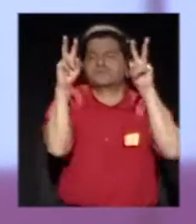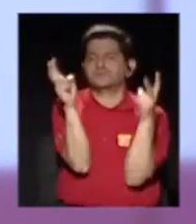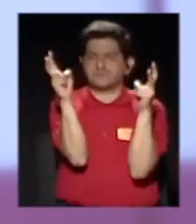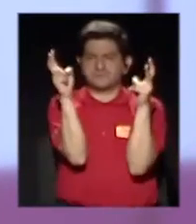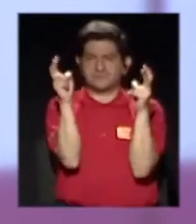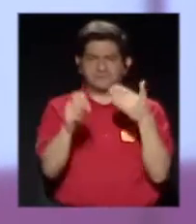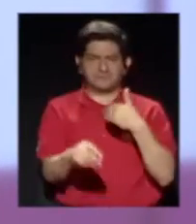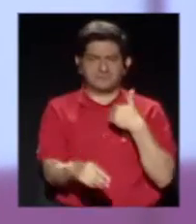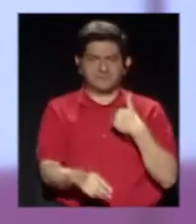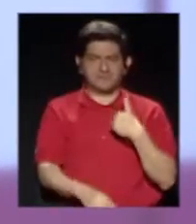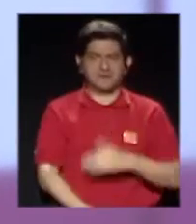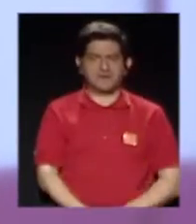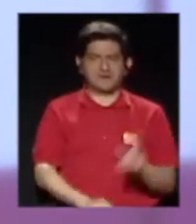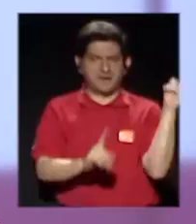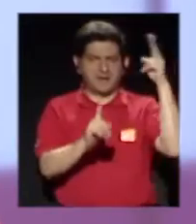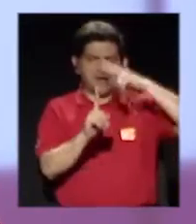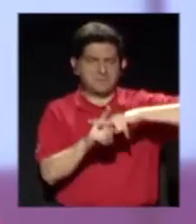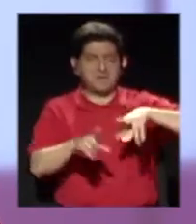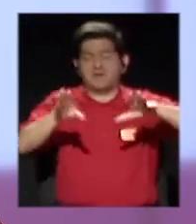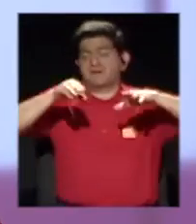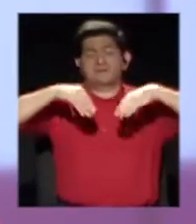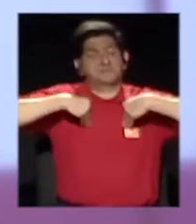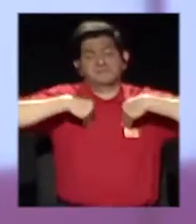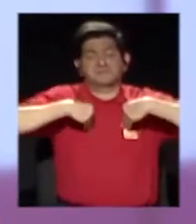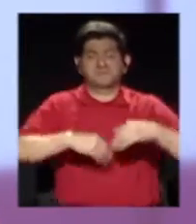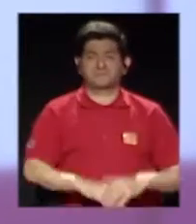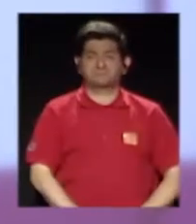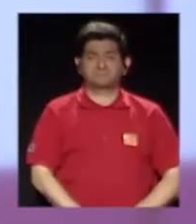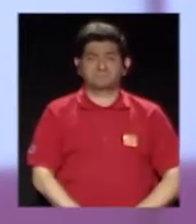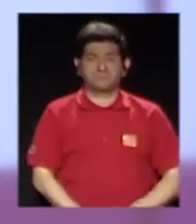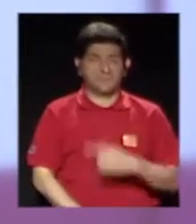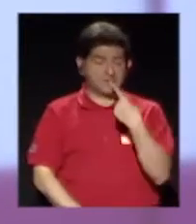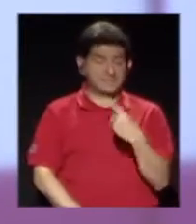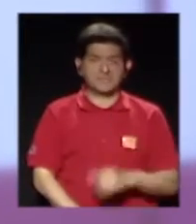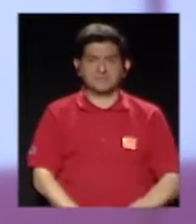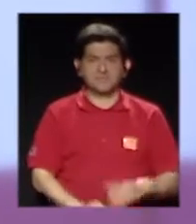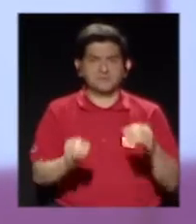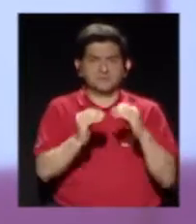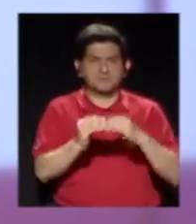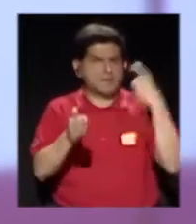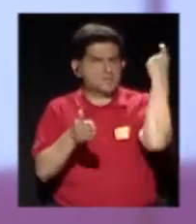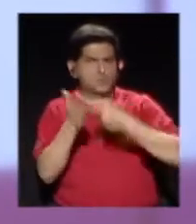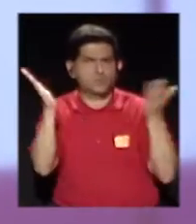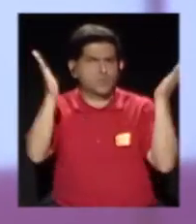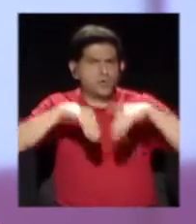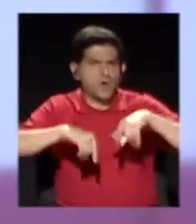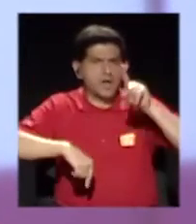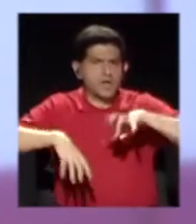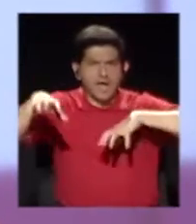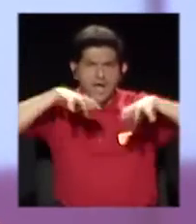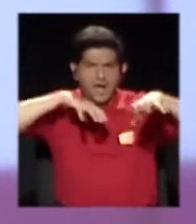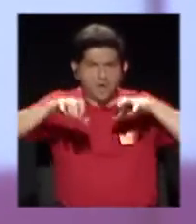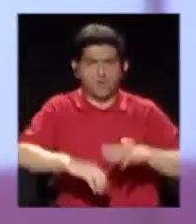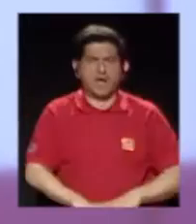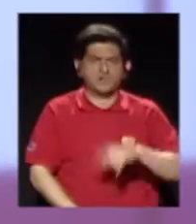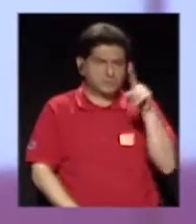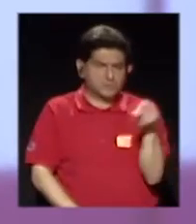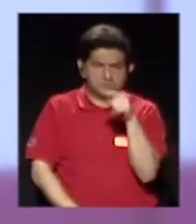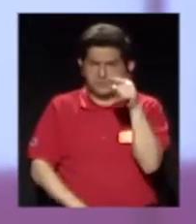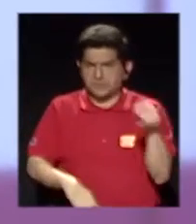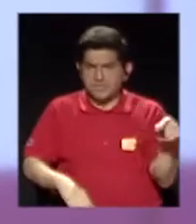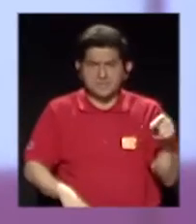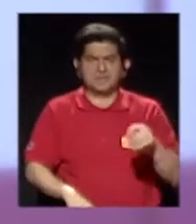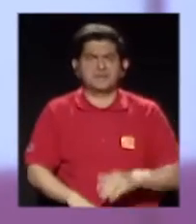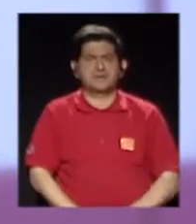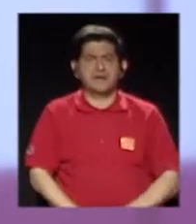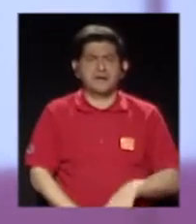tiene que ver con un ejercicio de hacer por eso decimos no hay nada más autoritario que a un acto de eliminar a